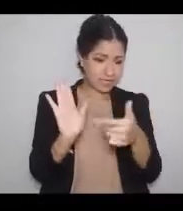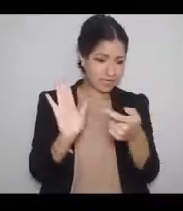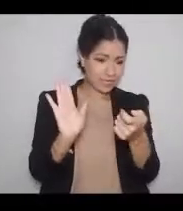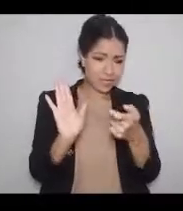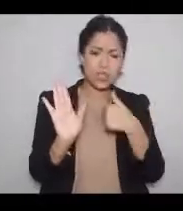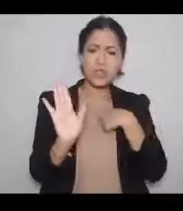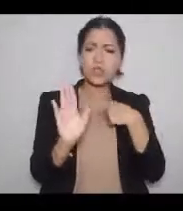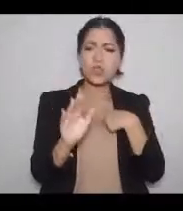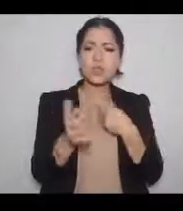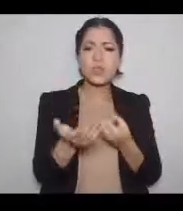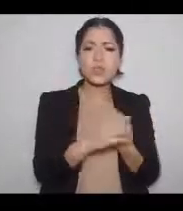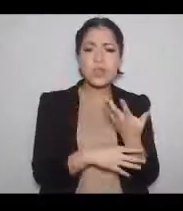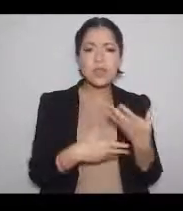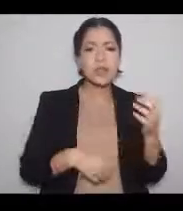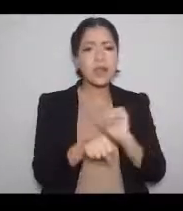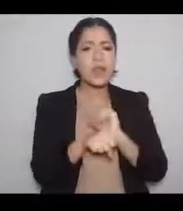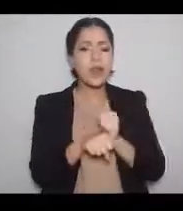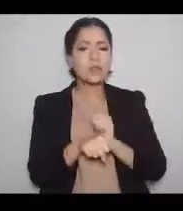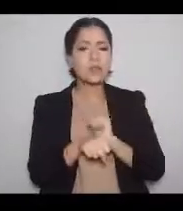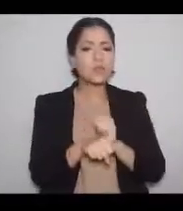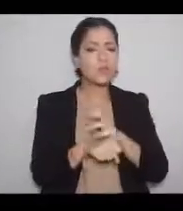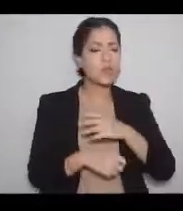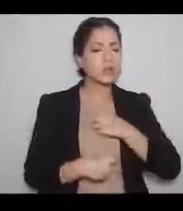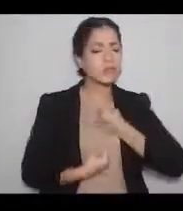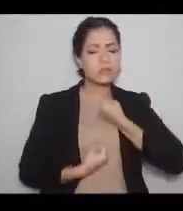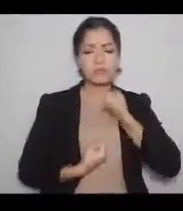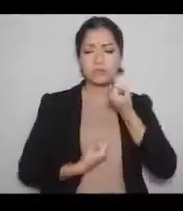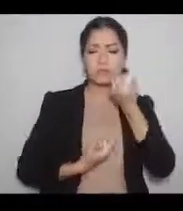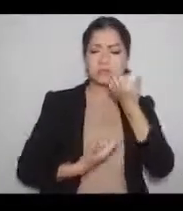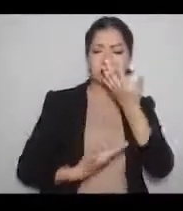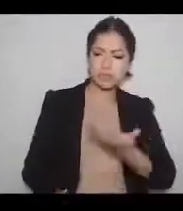escenario a dejar el pellejo para recitar.